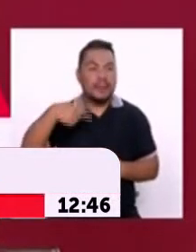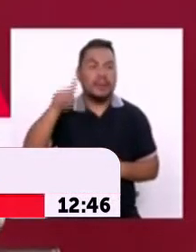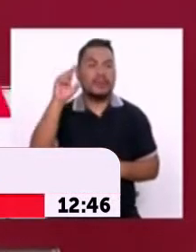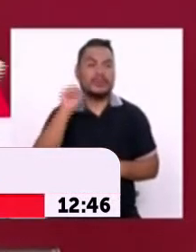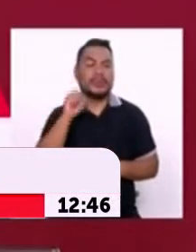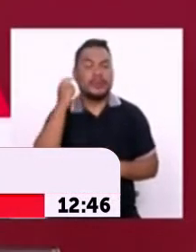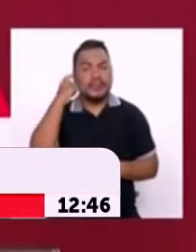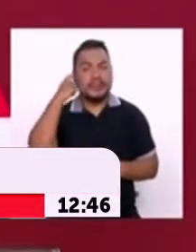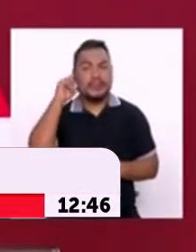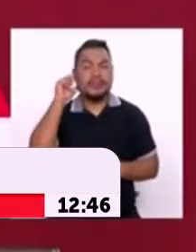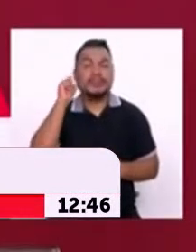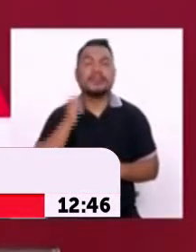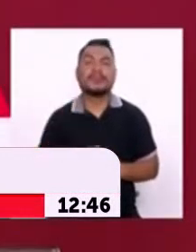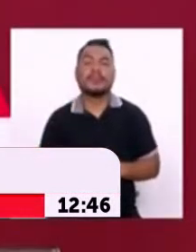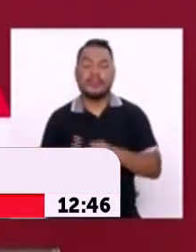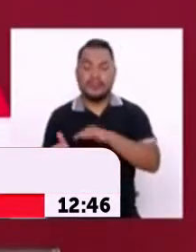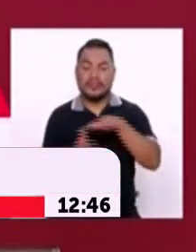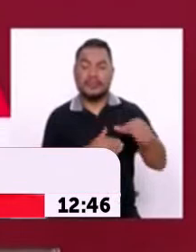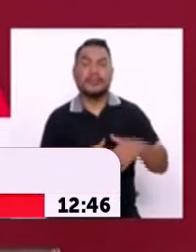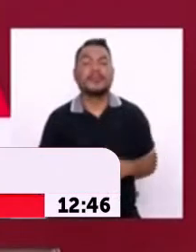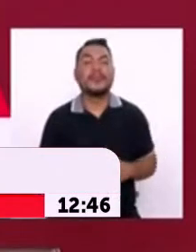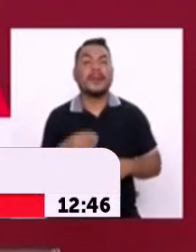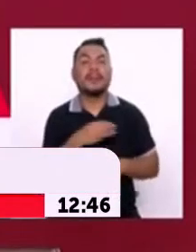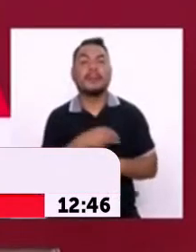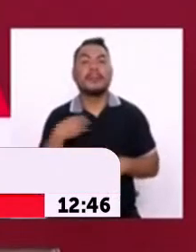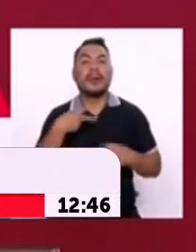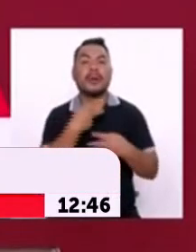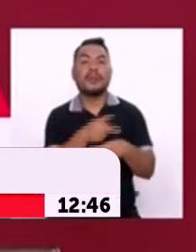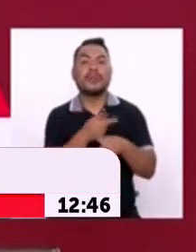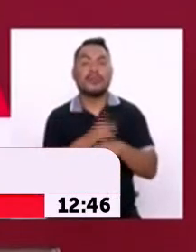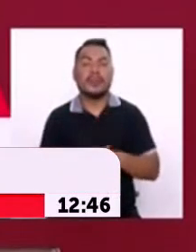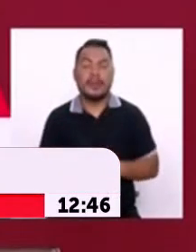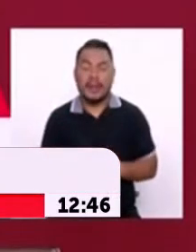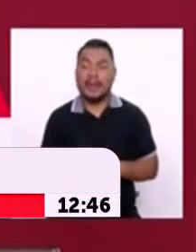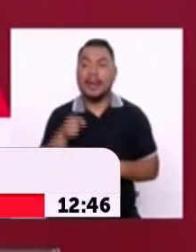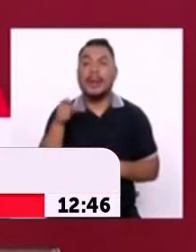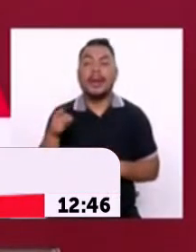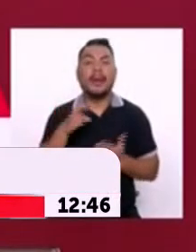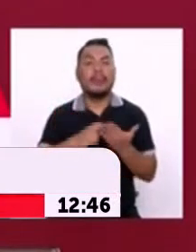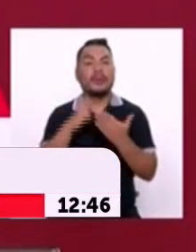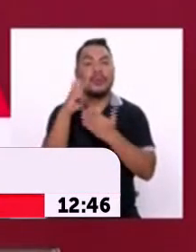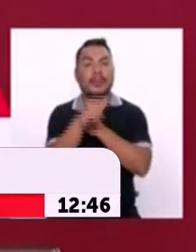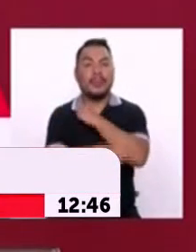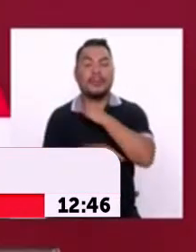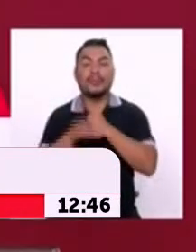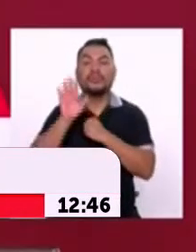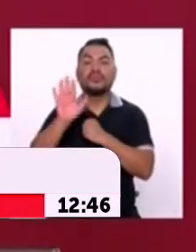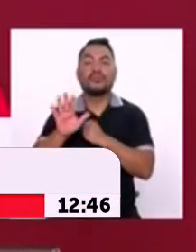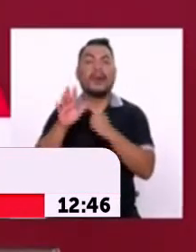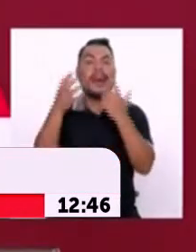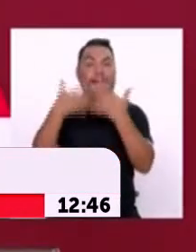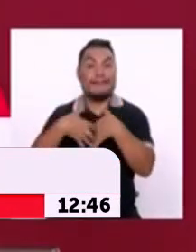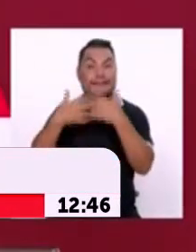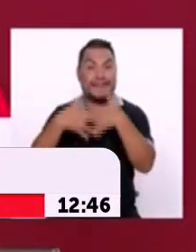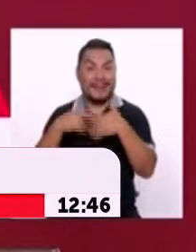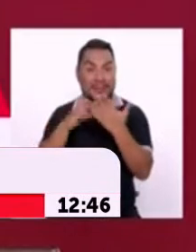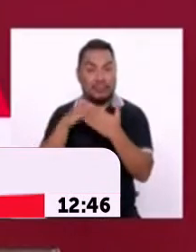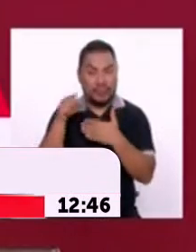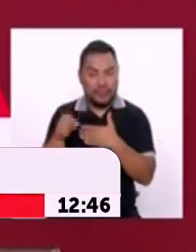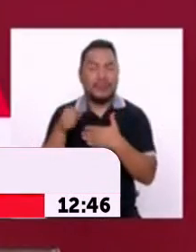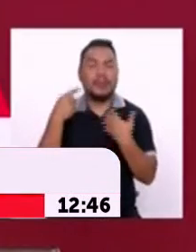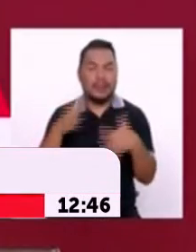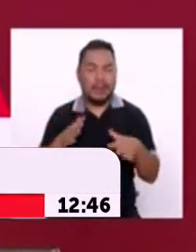339 millones de soles. Ministerio de la Producción. El Programa Nacional Tu Empresa